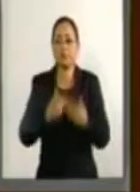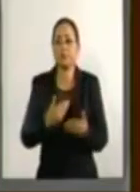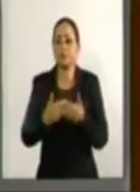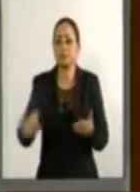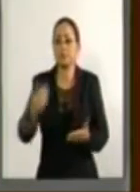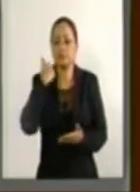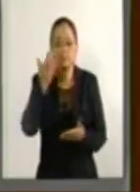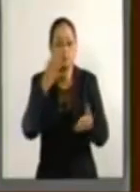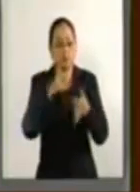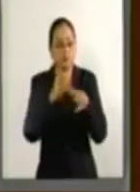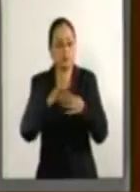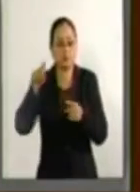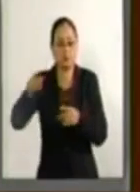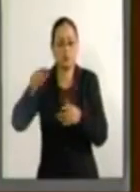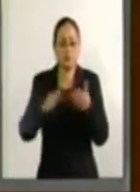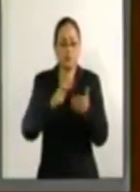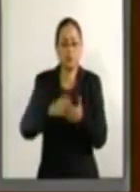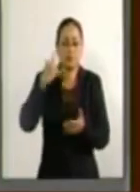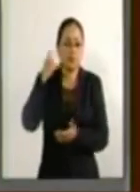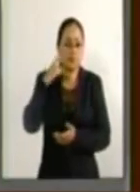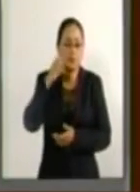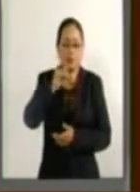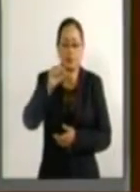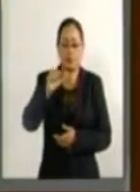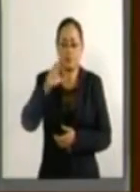a Sacramento, California.